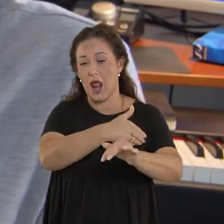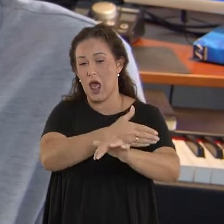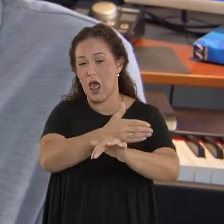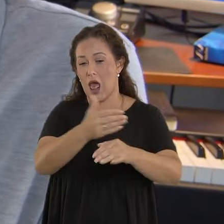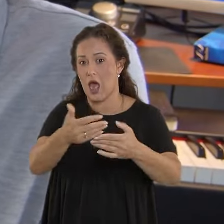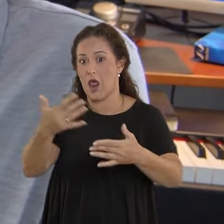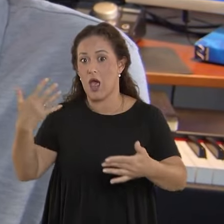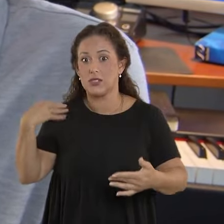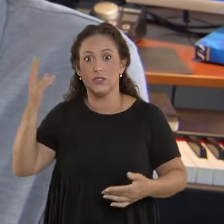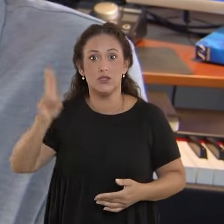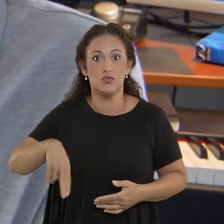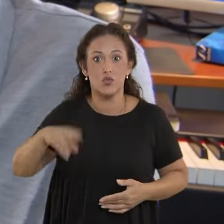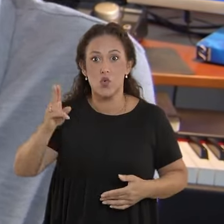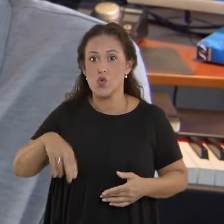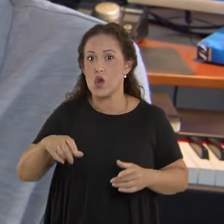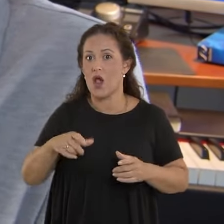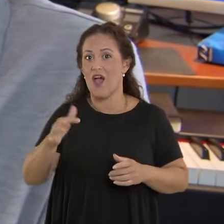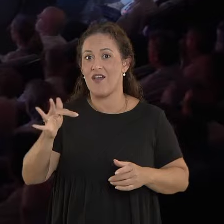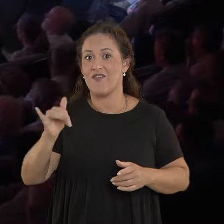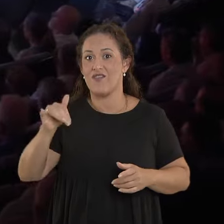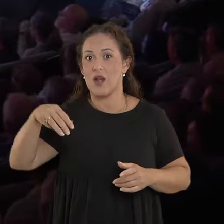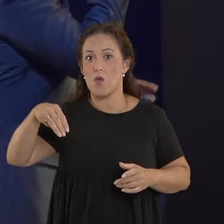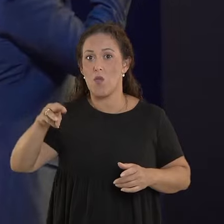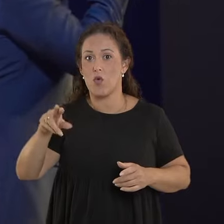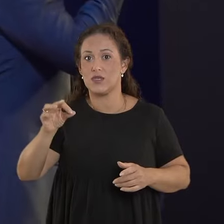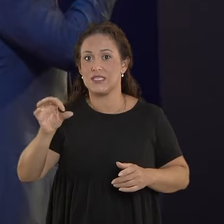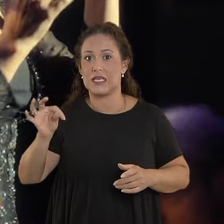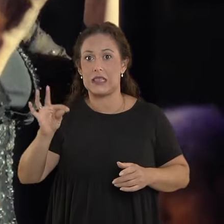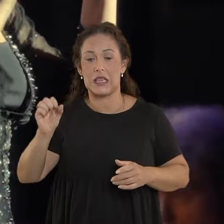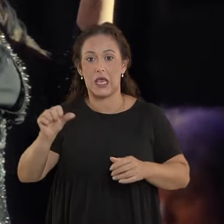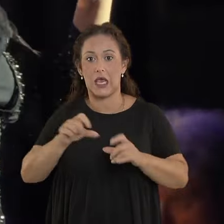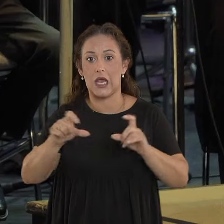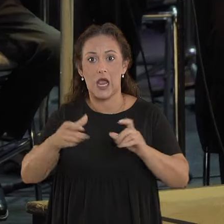nunca en la historia de Filmusité.